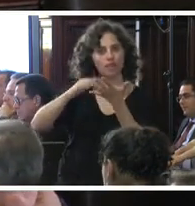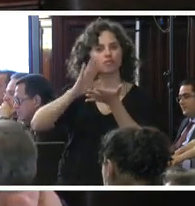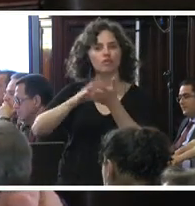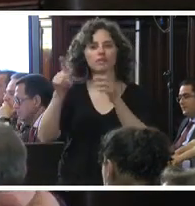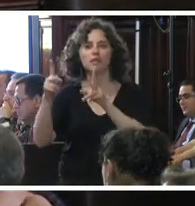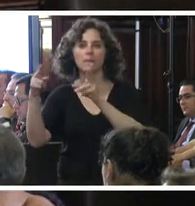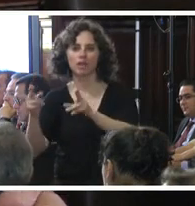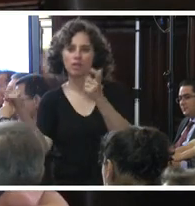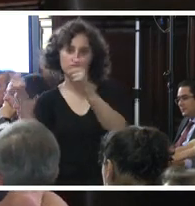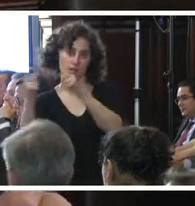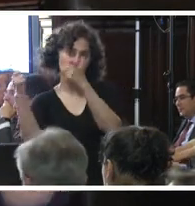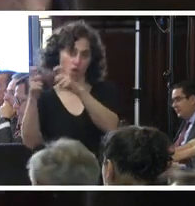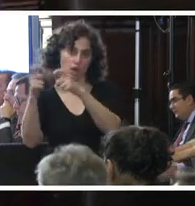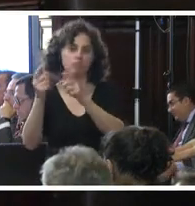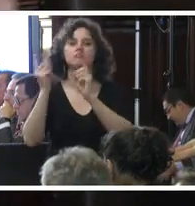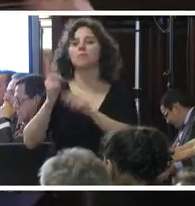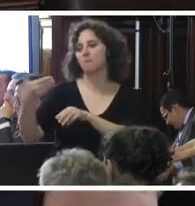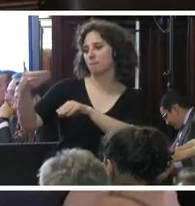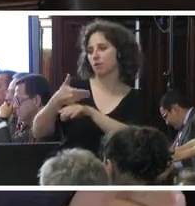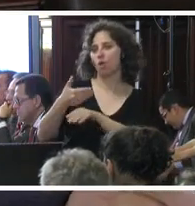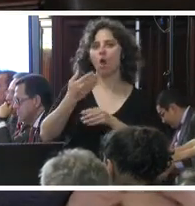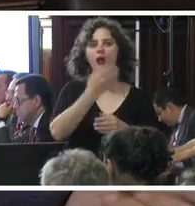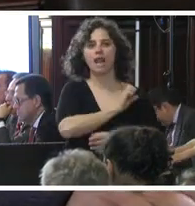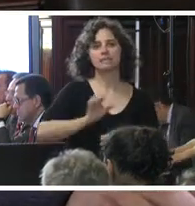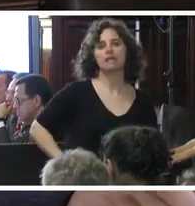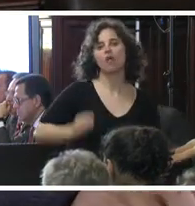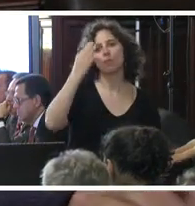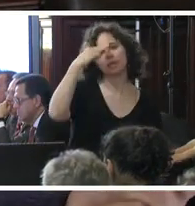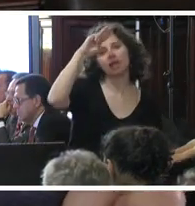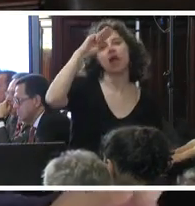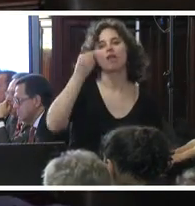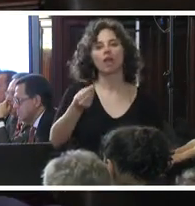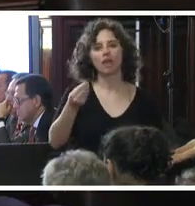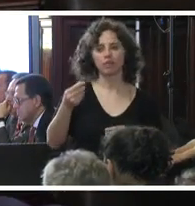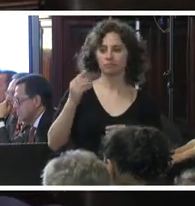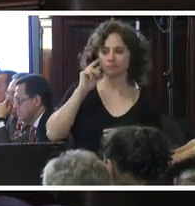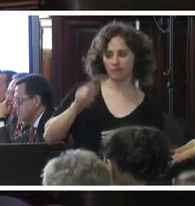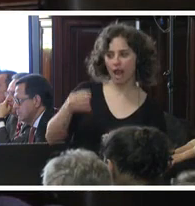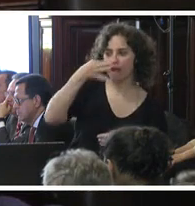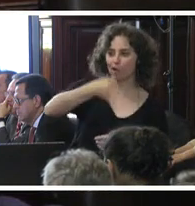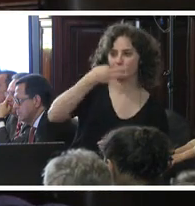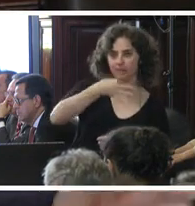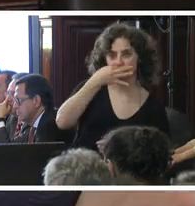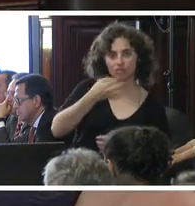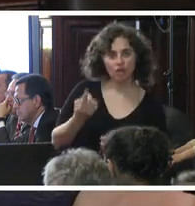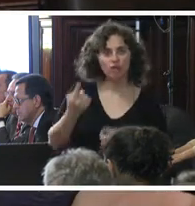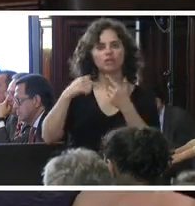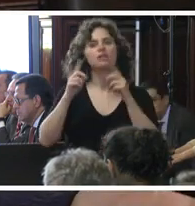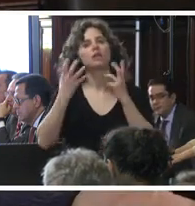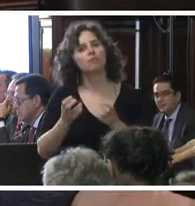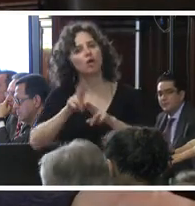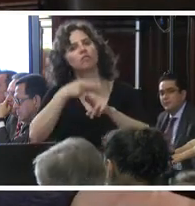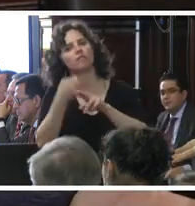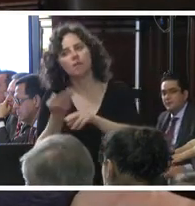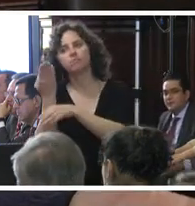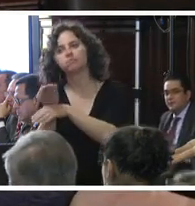de ese periodo de sesiones, también solicitó al Estado mexicano que atendiera la recomendación, y queremos reiterar esa